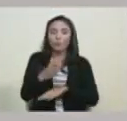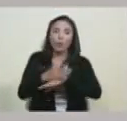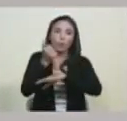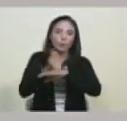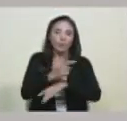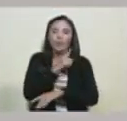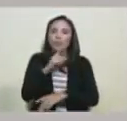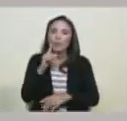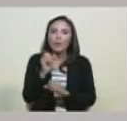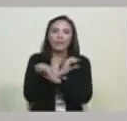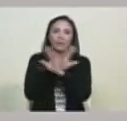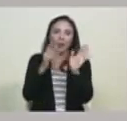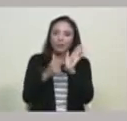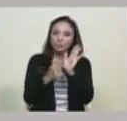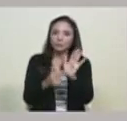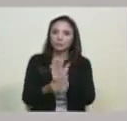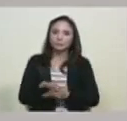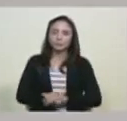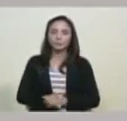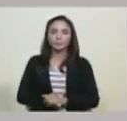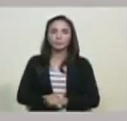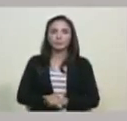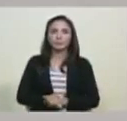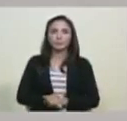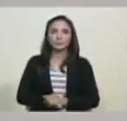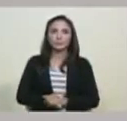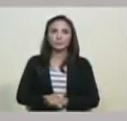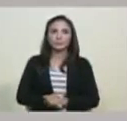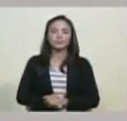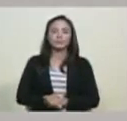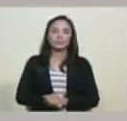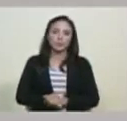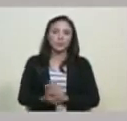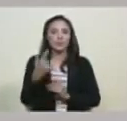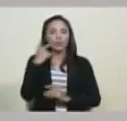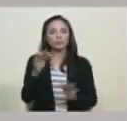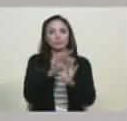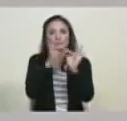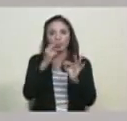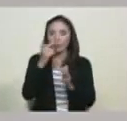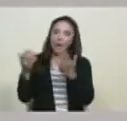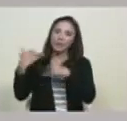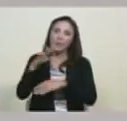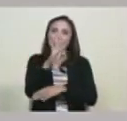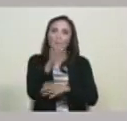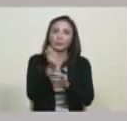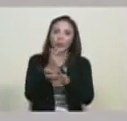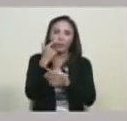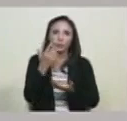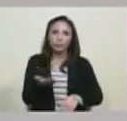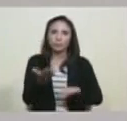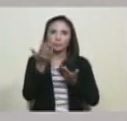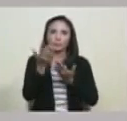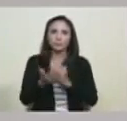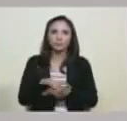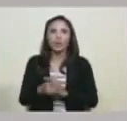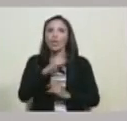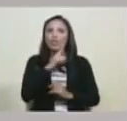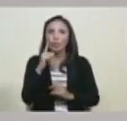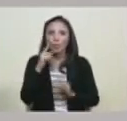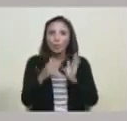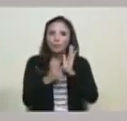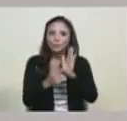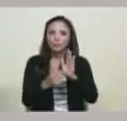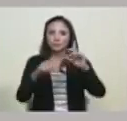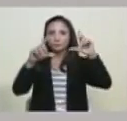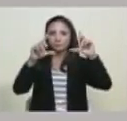implicados, capturados y enjuiciados en el caso del atentado terrorista del pasado 4 de agosto. Por favor, pon el nombre completo.